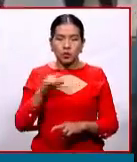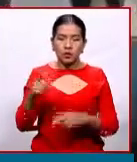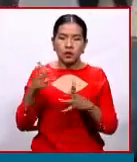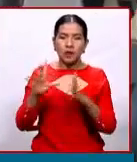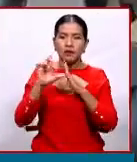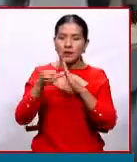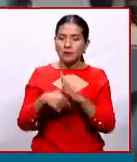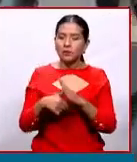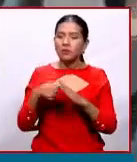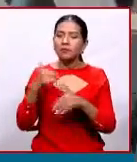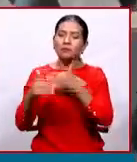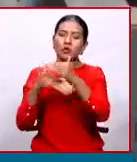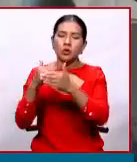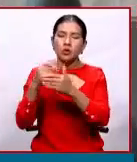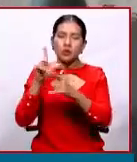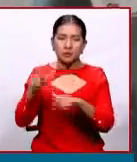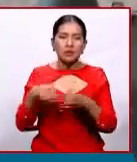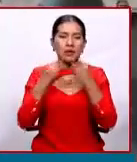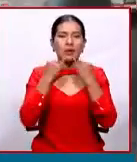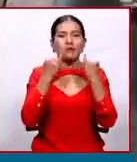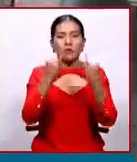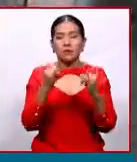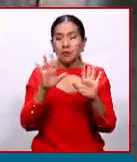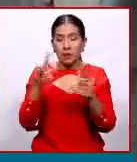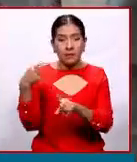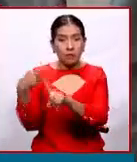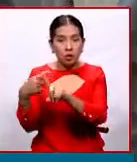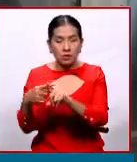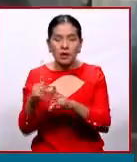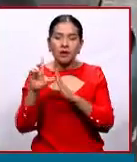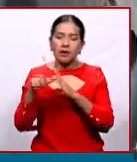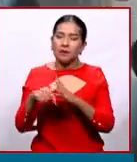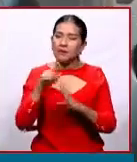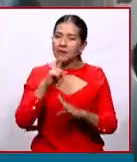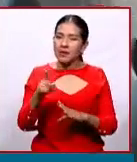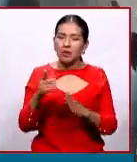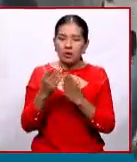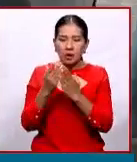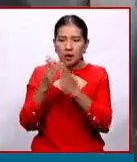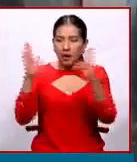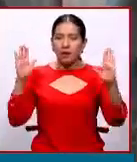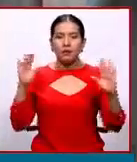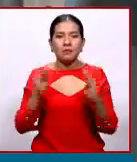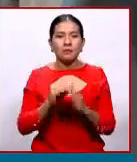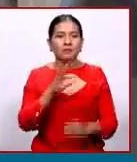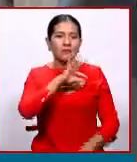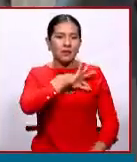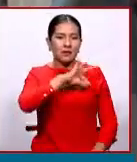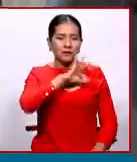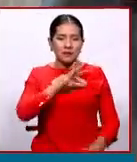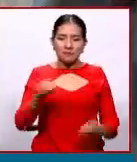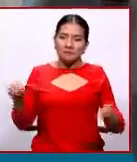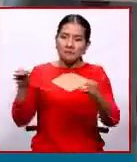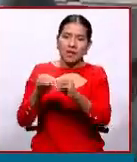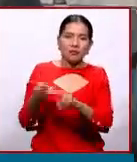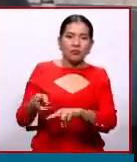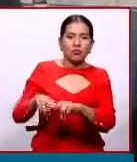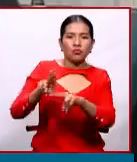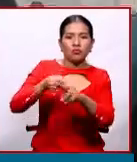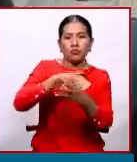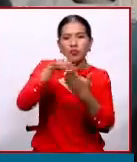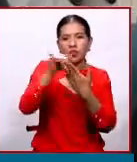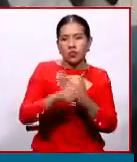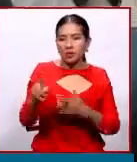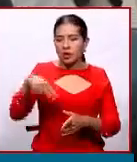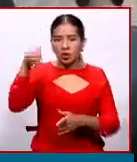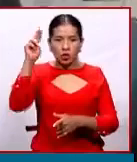nos va a dar información y en caso de ser positivo seguramente va a abrir un muy buen panorama, va a abrir varios proyectos exploratorios en el